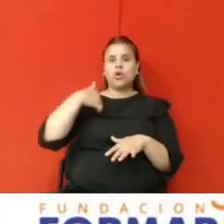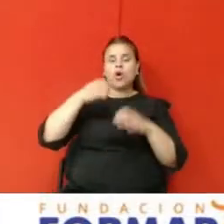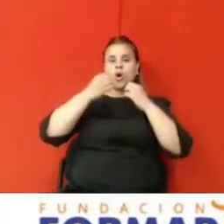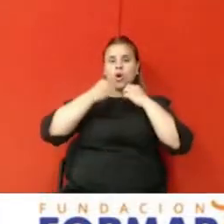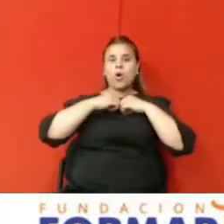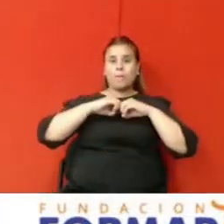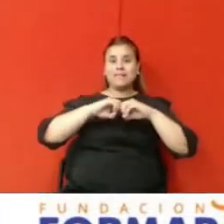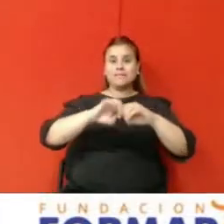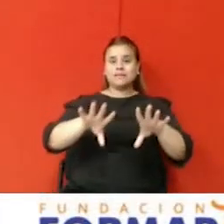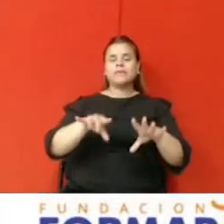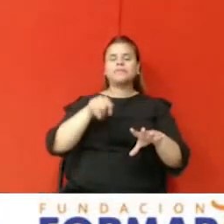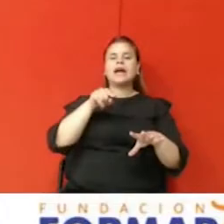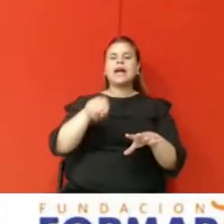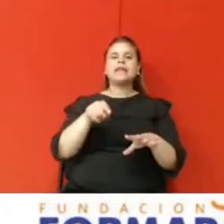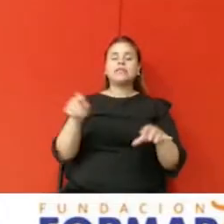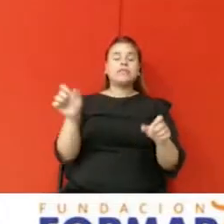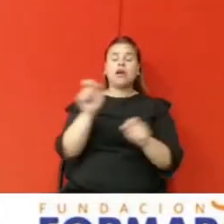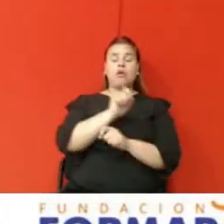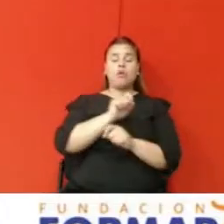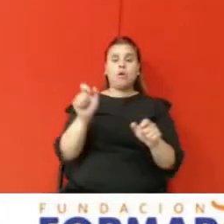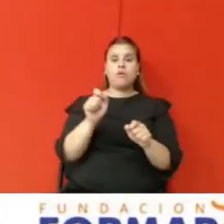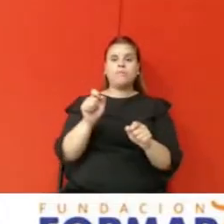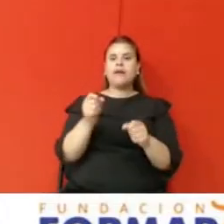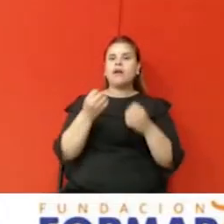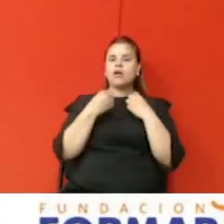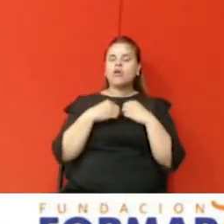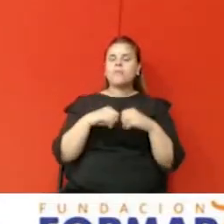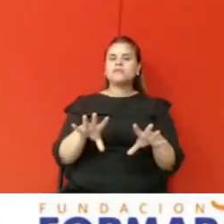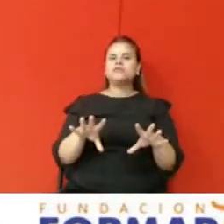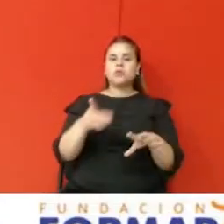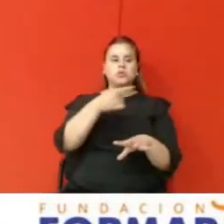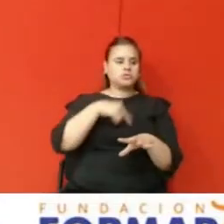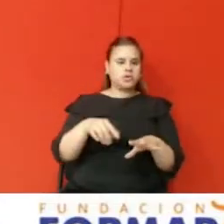apareció de la nada, que no estábamos preparados en